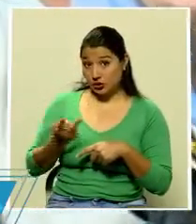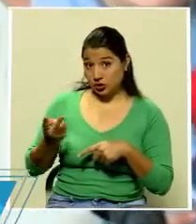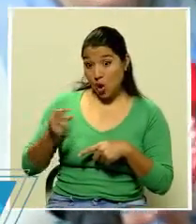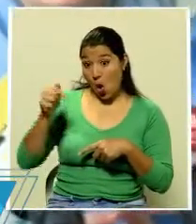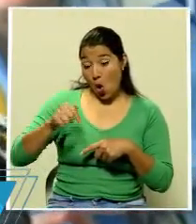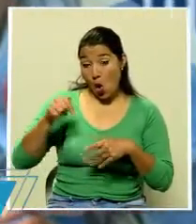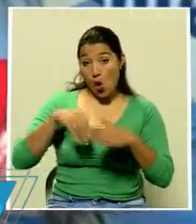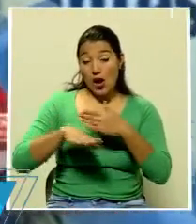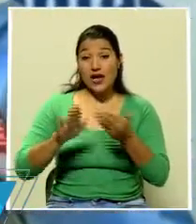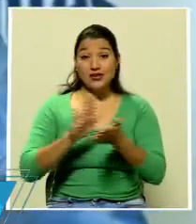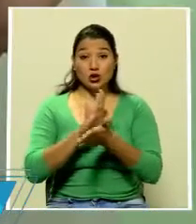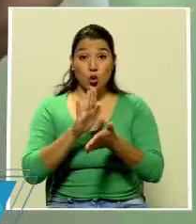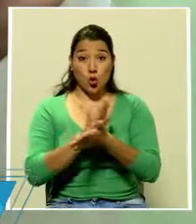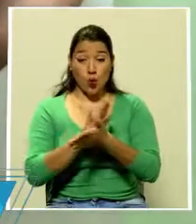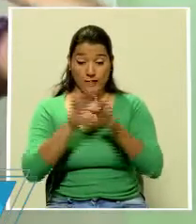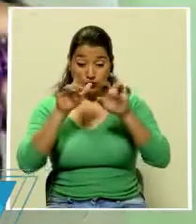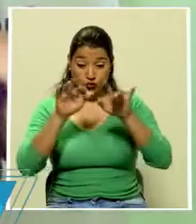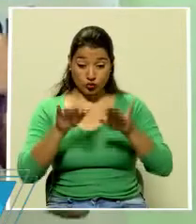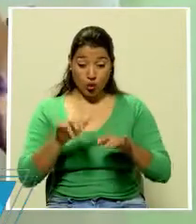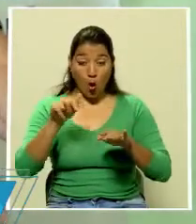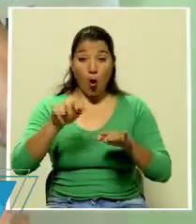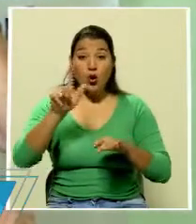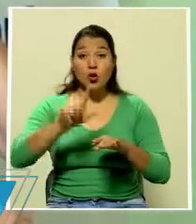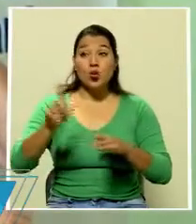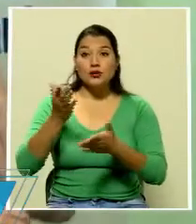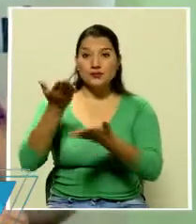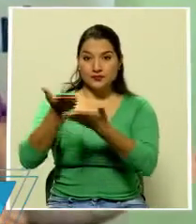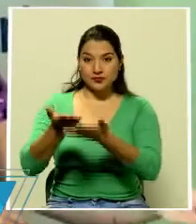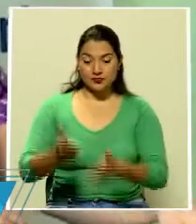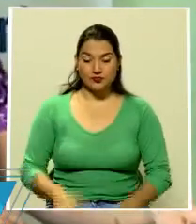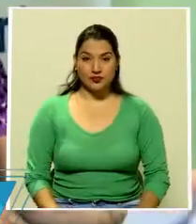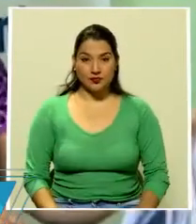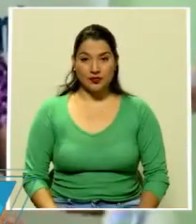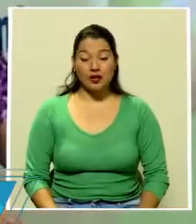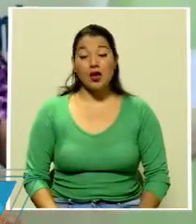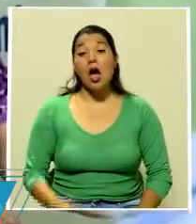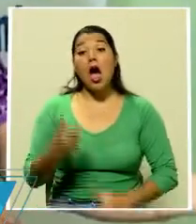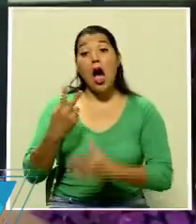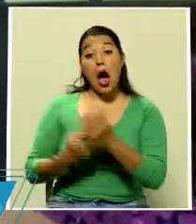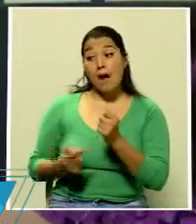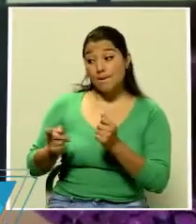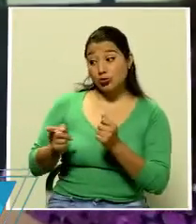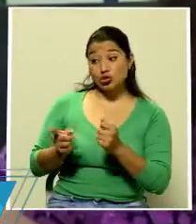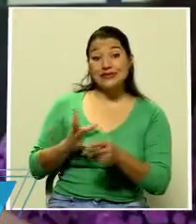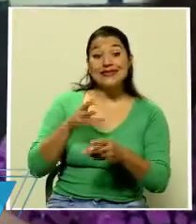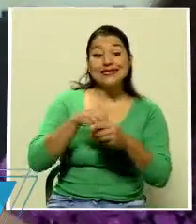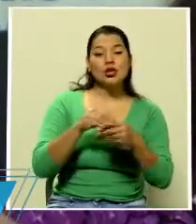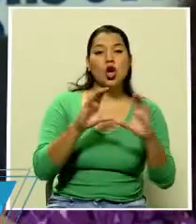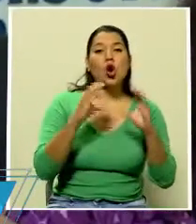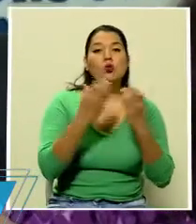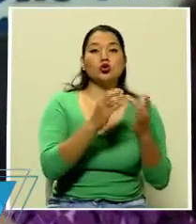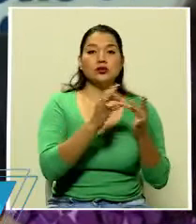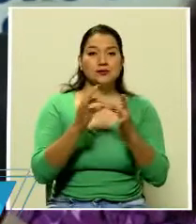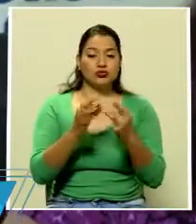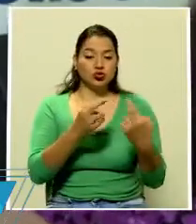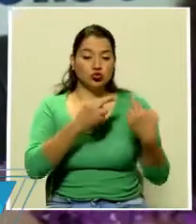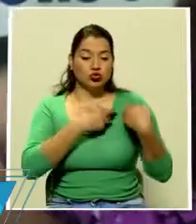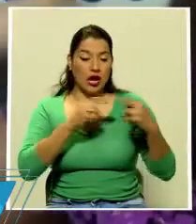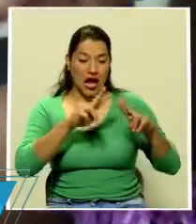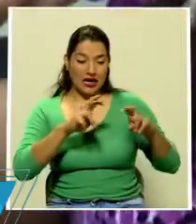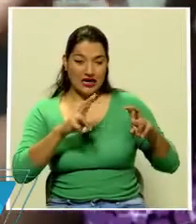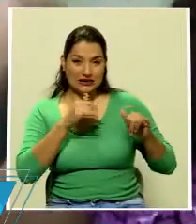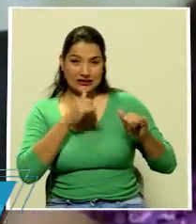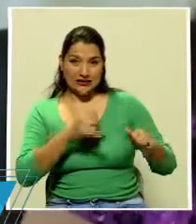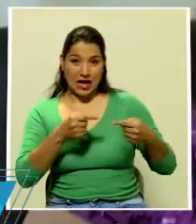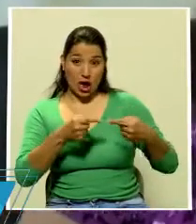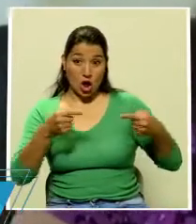un informe de minoría que presentaron este lunes 7 de septiembre. Ambos formaron parte de la comisión especial que analizó las denuncias contra la defensora